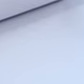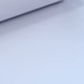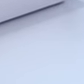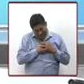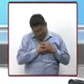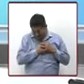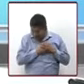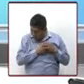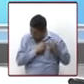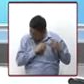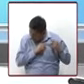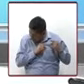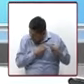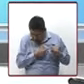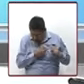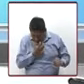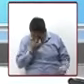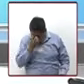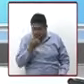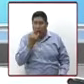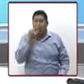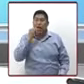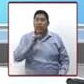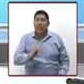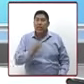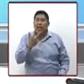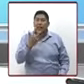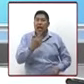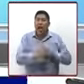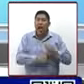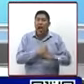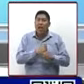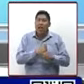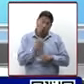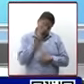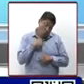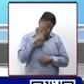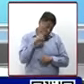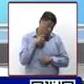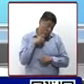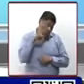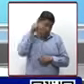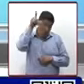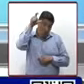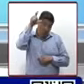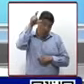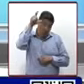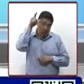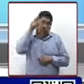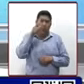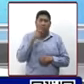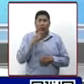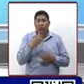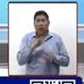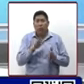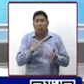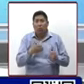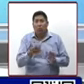Bolivisión al día. Que se trata de una niña de 3 años que fue abusada sexualmente por el padrastro y lamentablemente ha perdido la